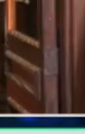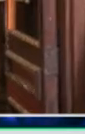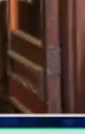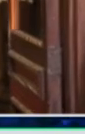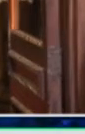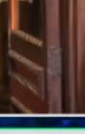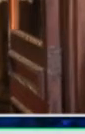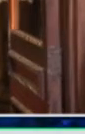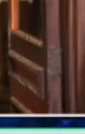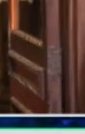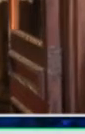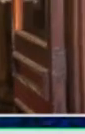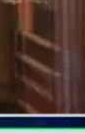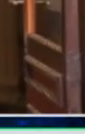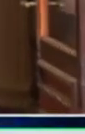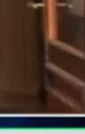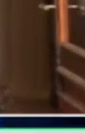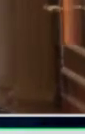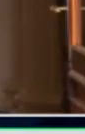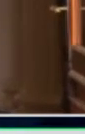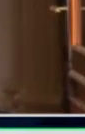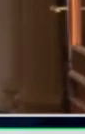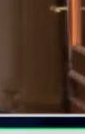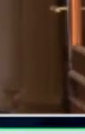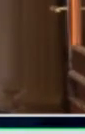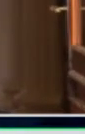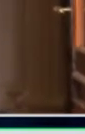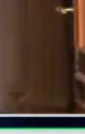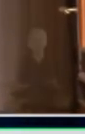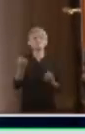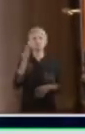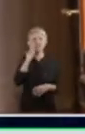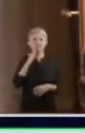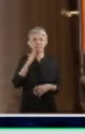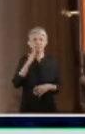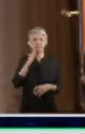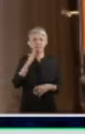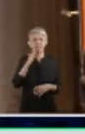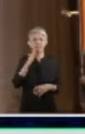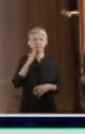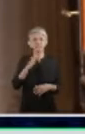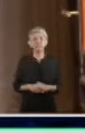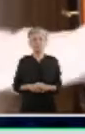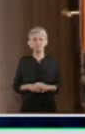marcó el sábado en su discurso la vicepresidente de la Nación,